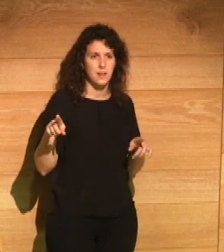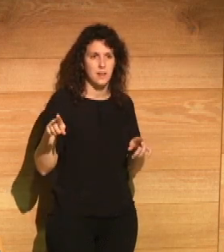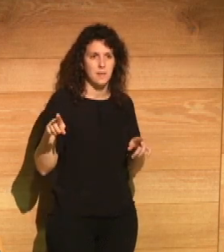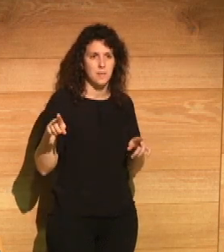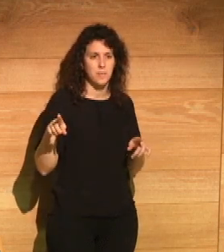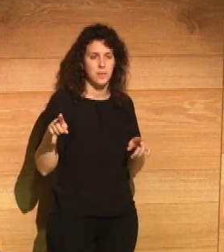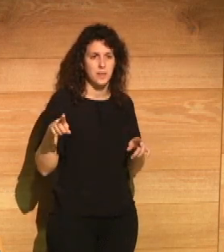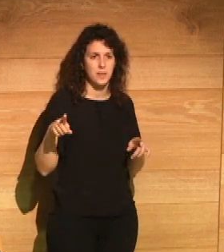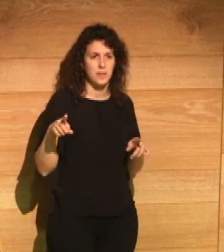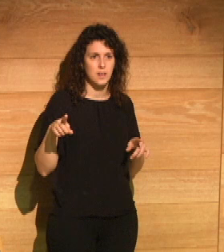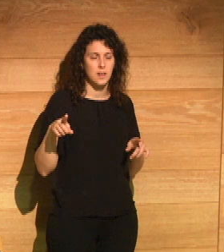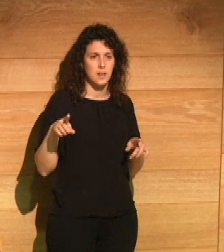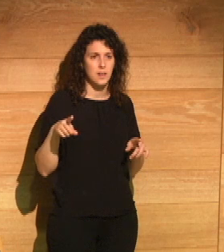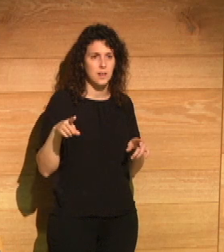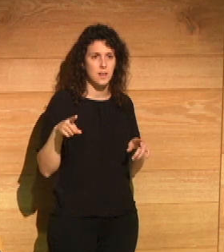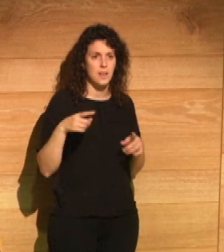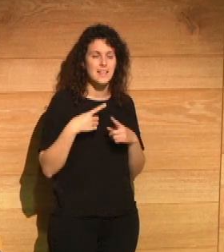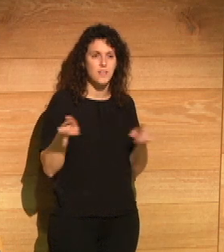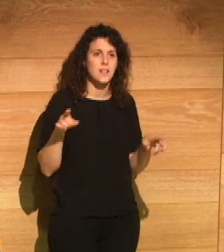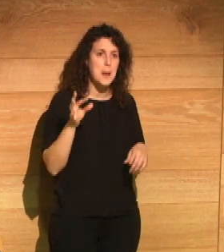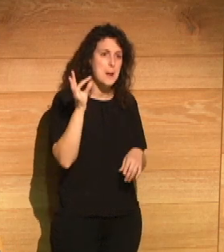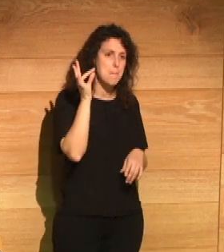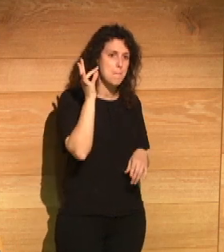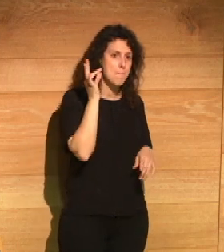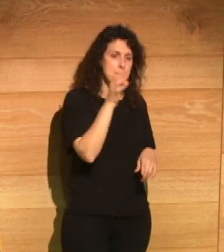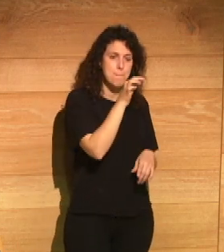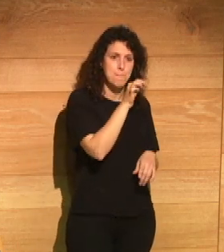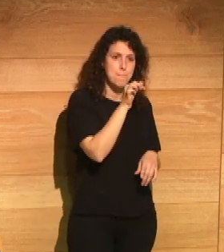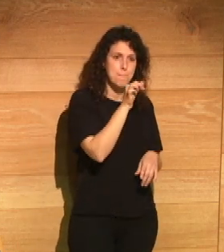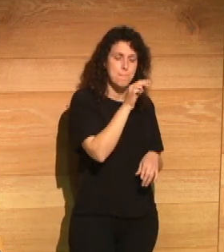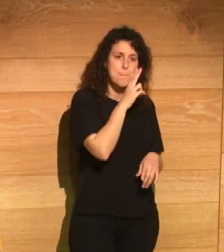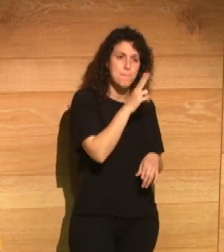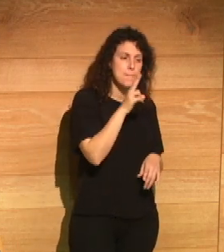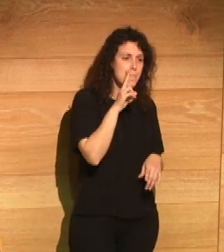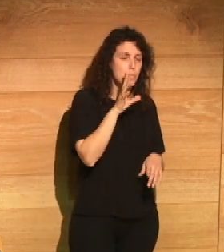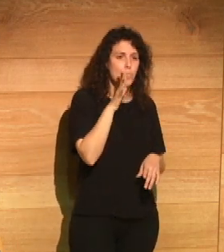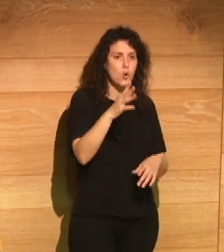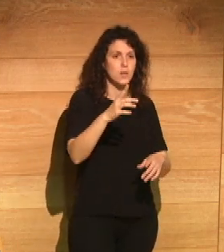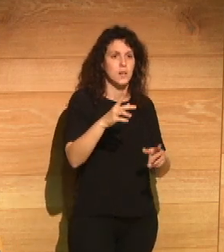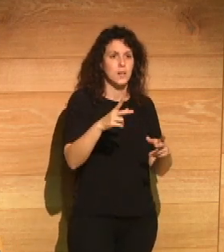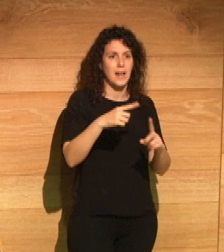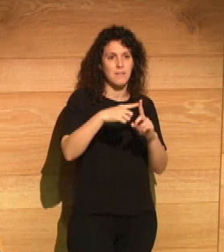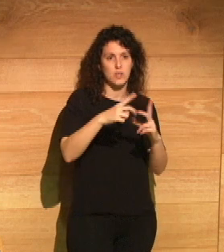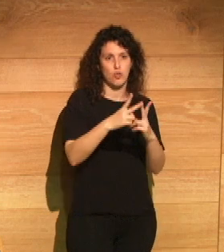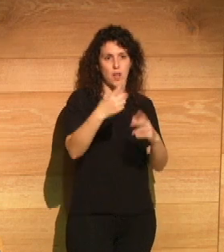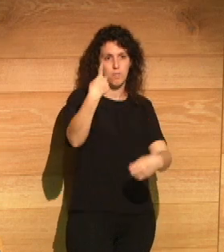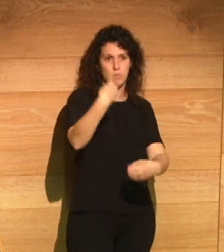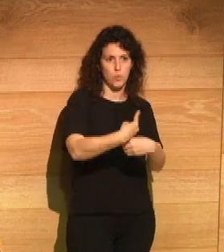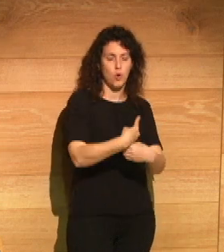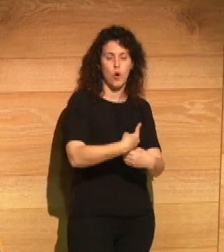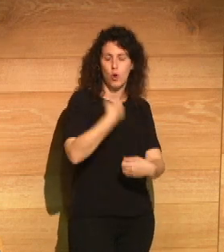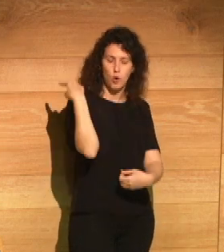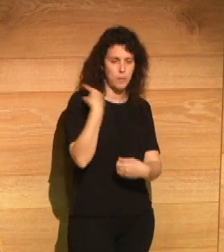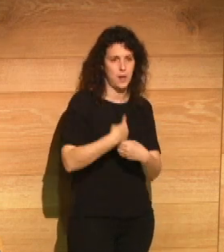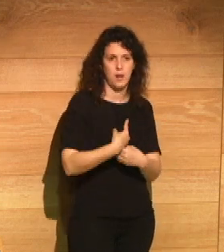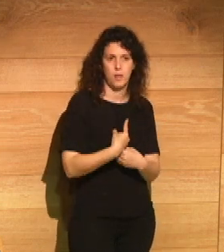que no es lo mismo ser madre porque hay una imposición social para hacerlo, porque